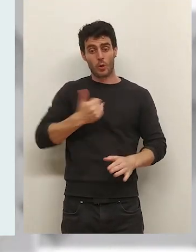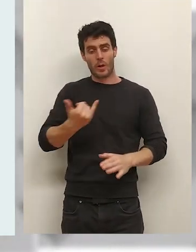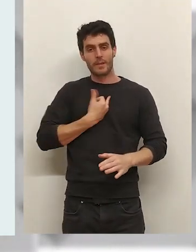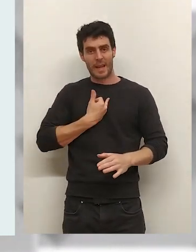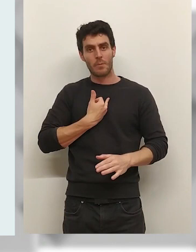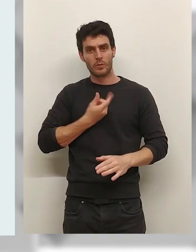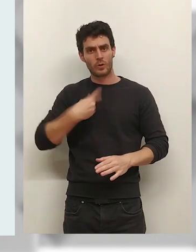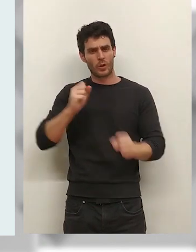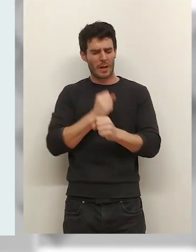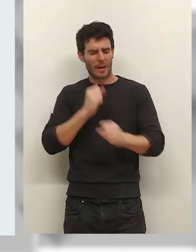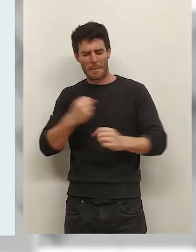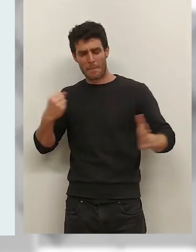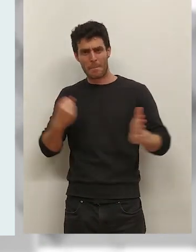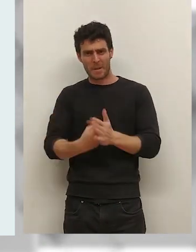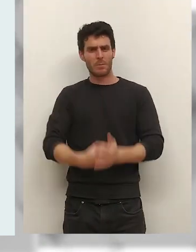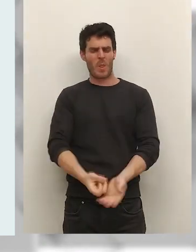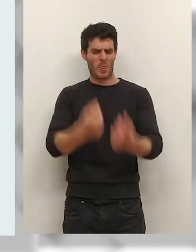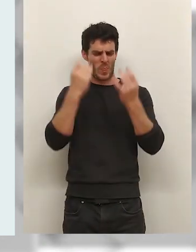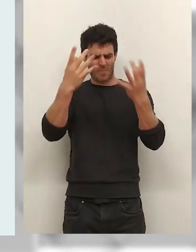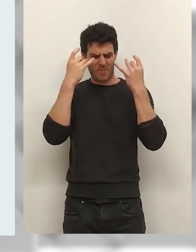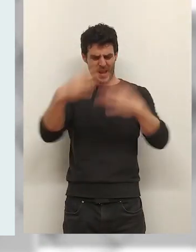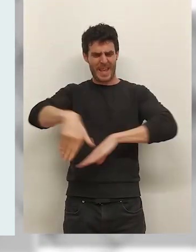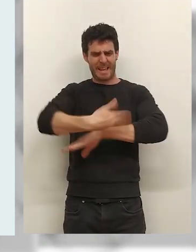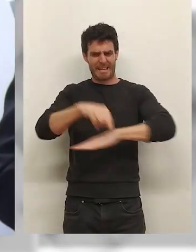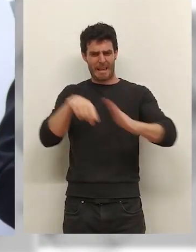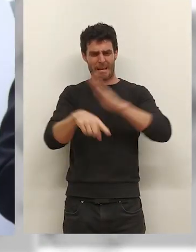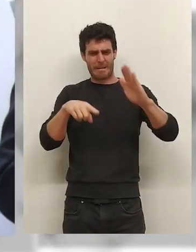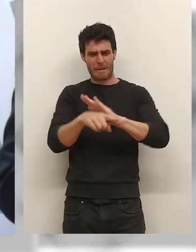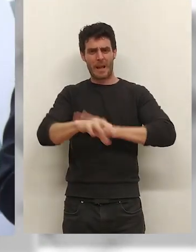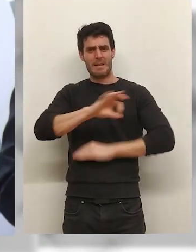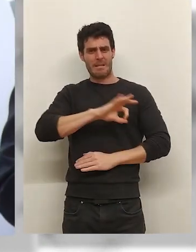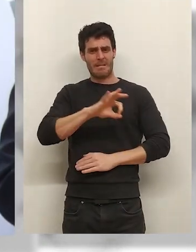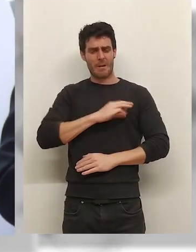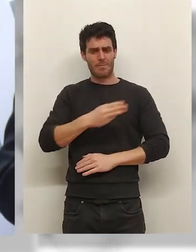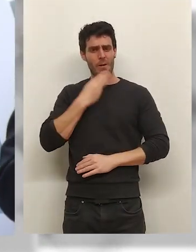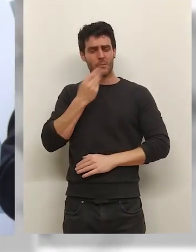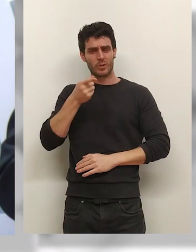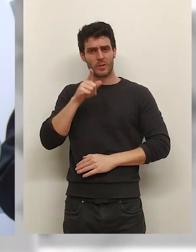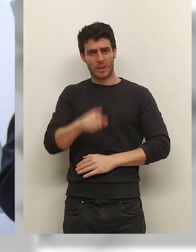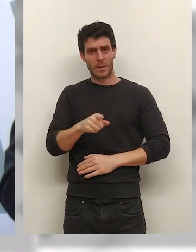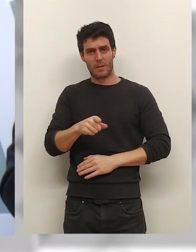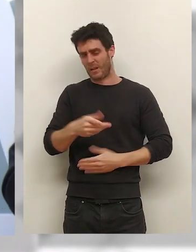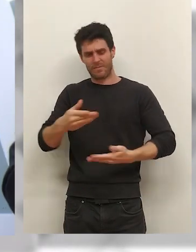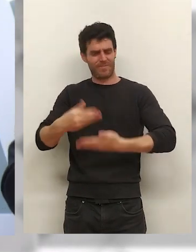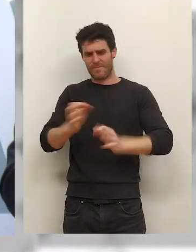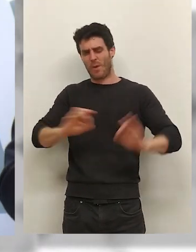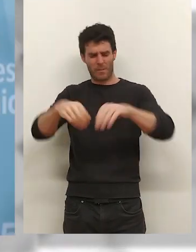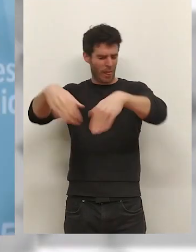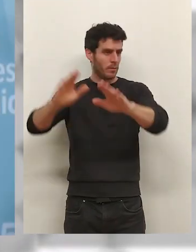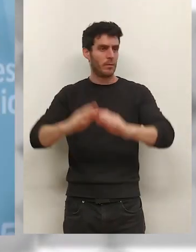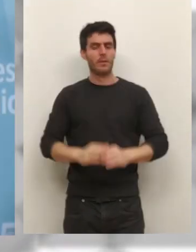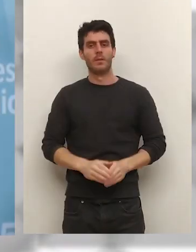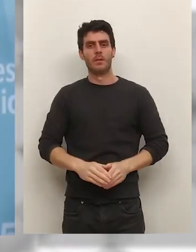la oportunidad revertiremos en todo lo posible la chapuza de calles que se han gestionado tanto por el señor Hermoso como con la ayuda del partido de